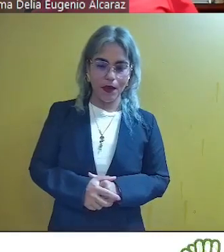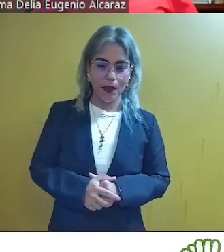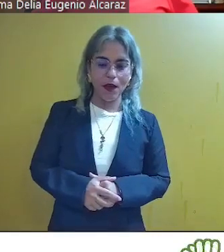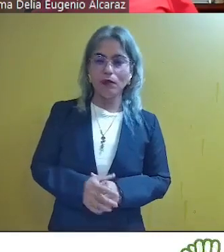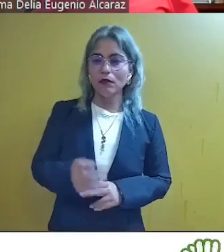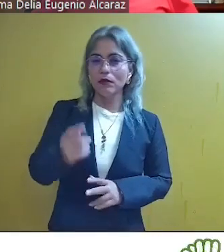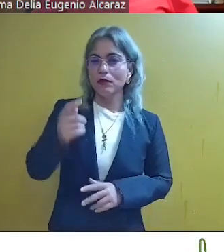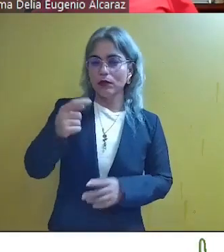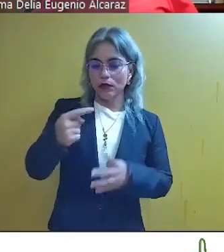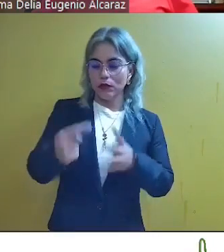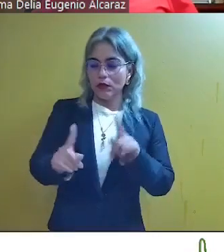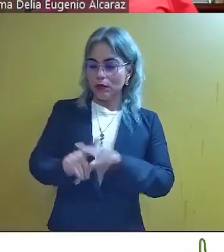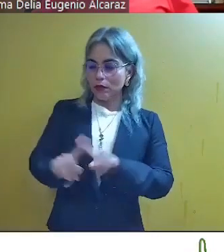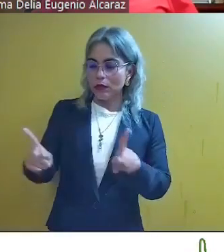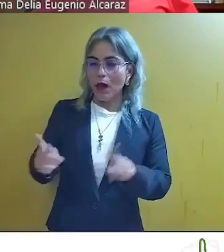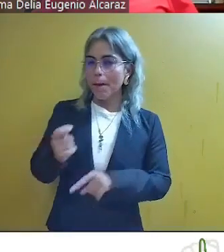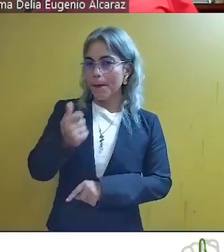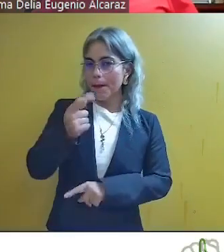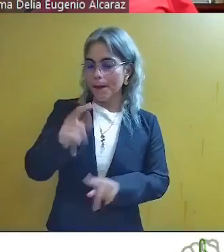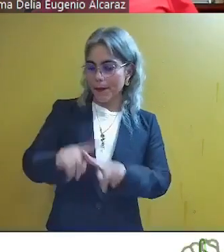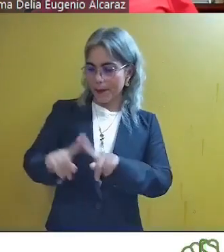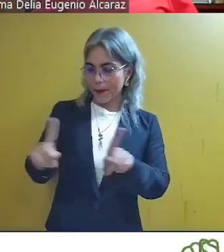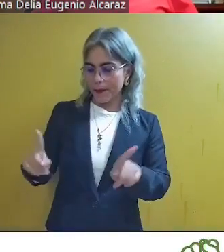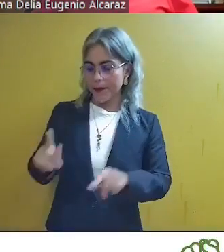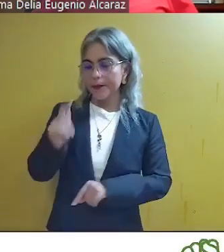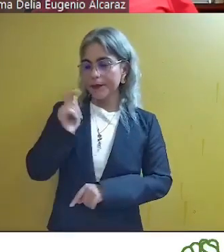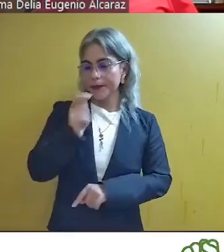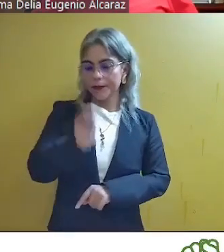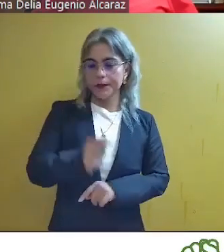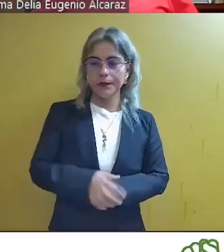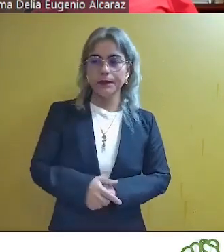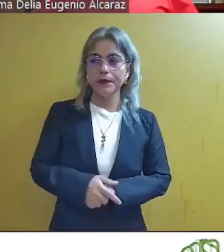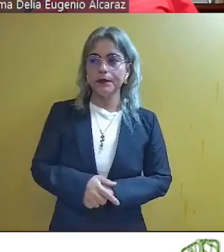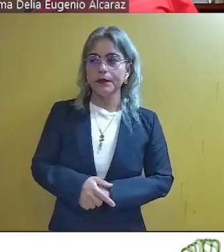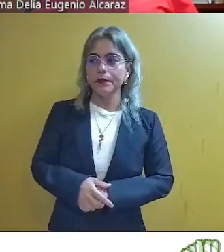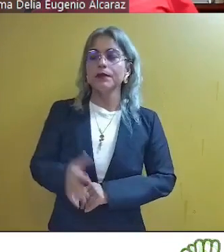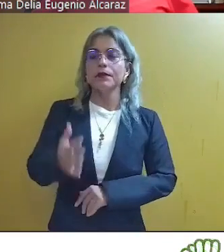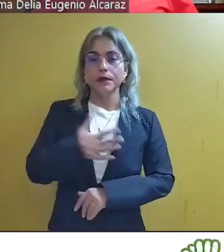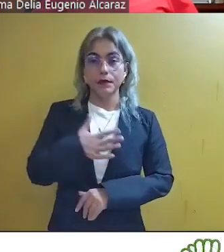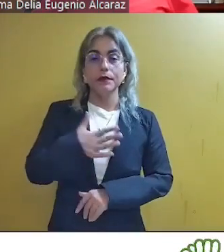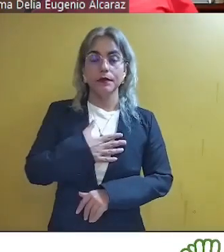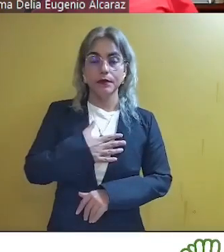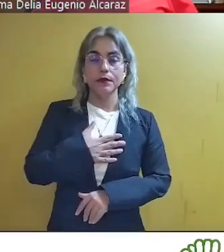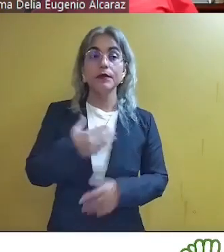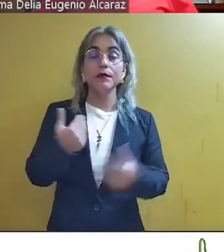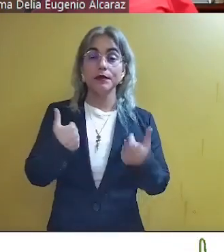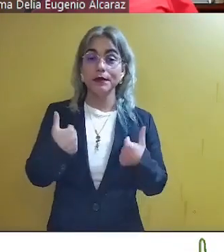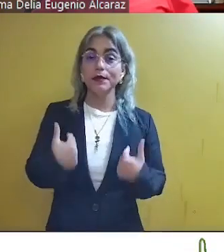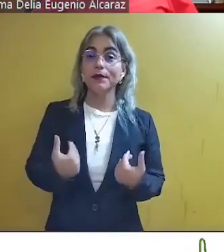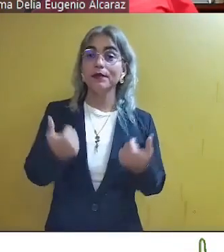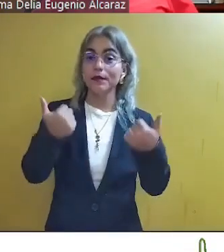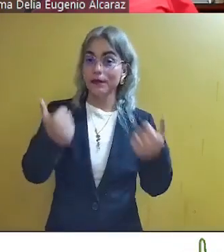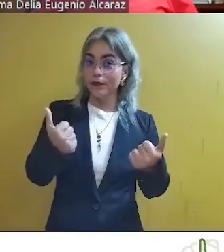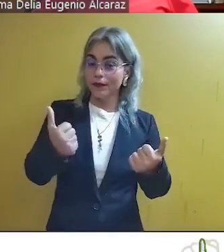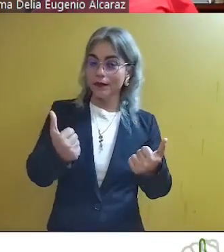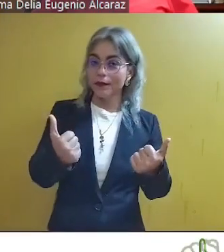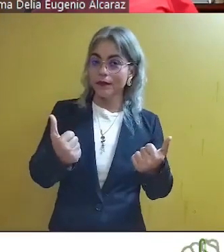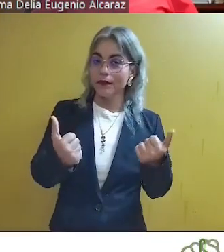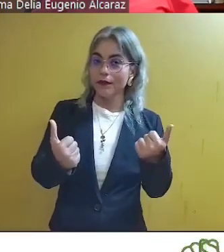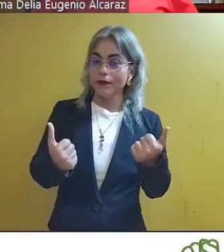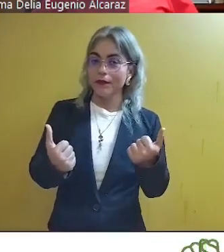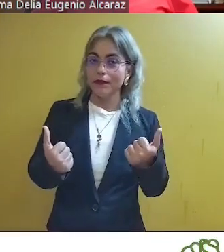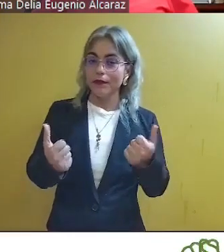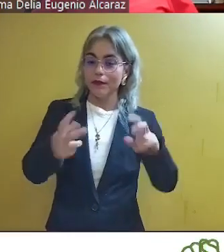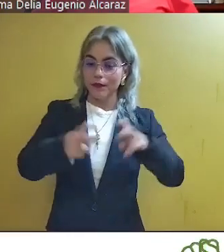los hace diferentes. Pero sí me queda claro en que, por ejemplo, la